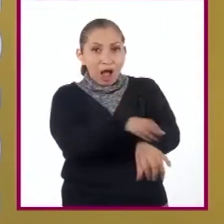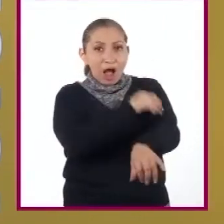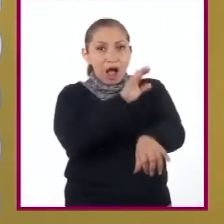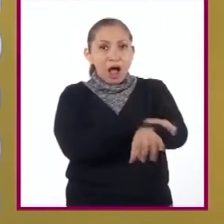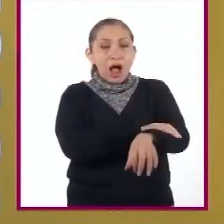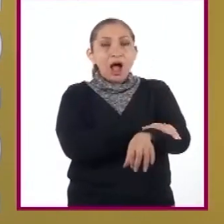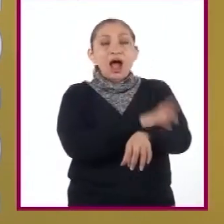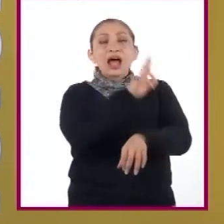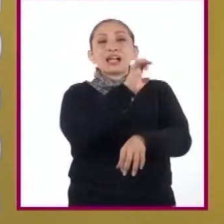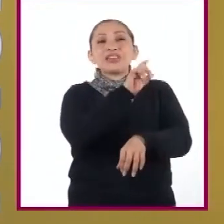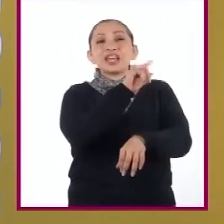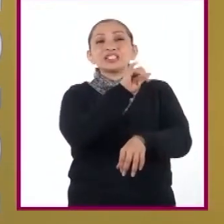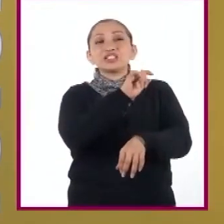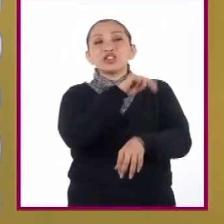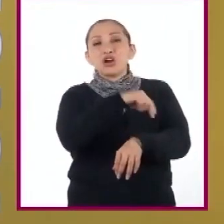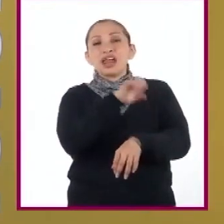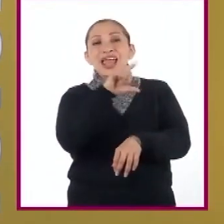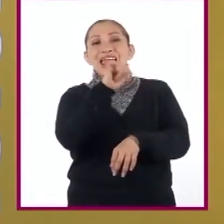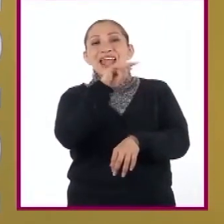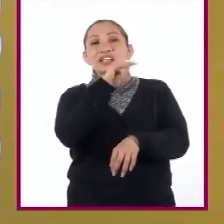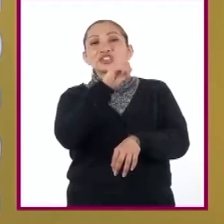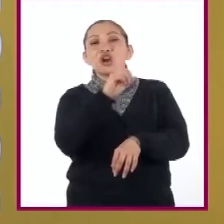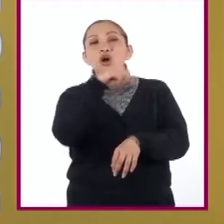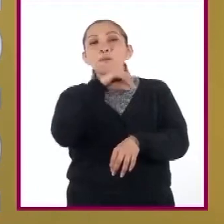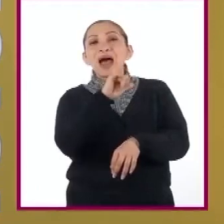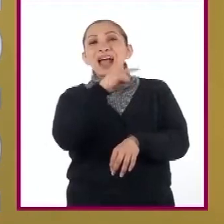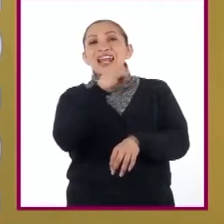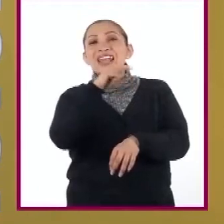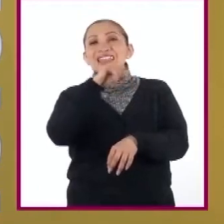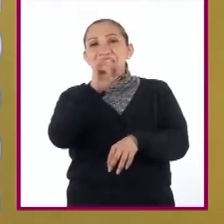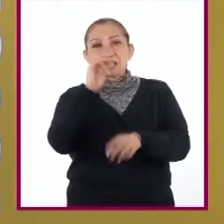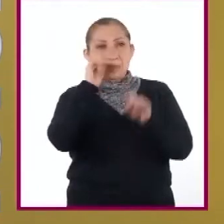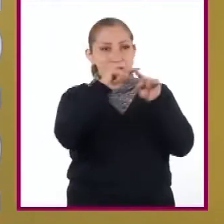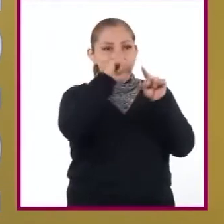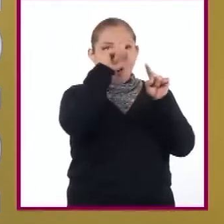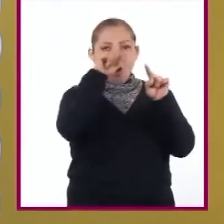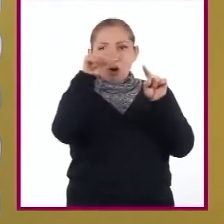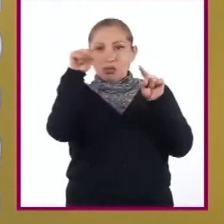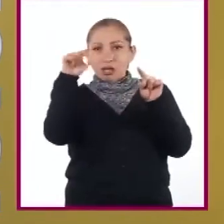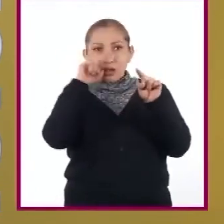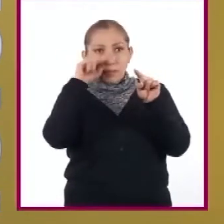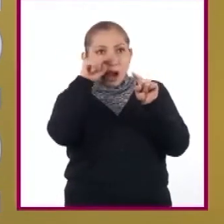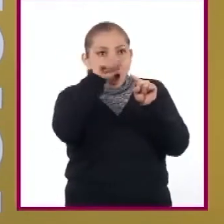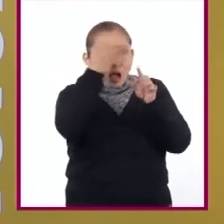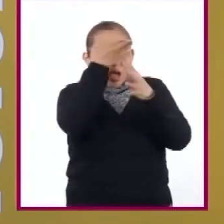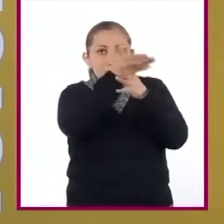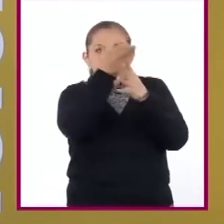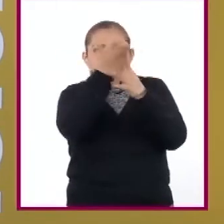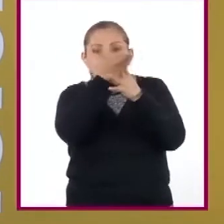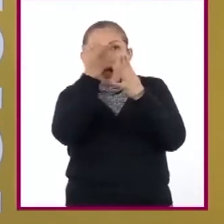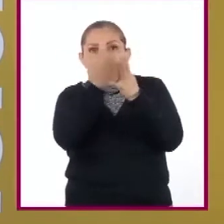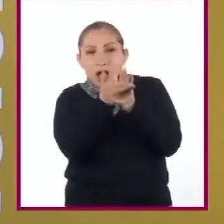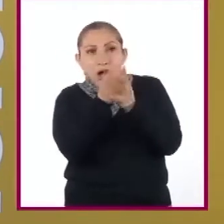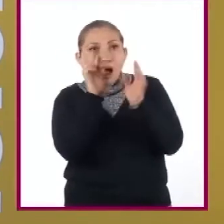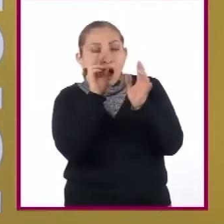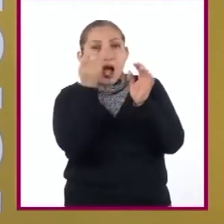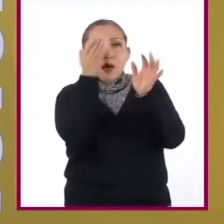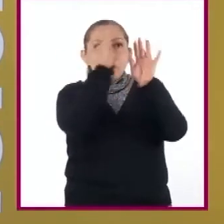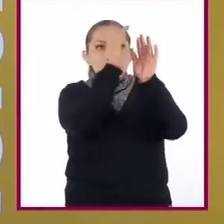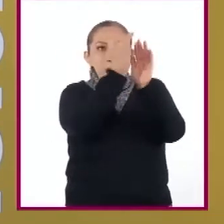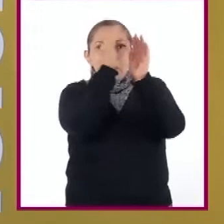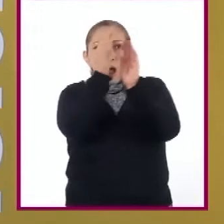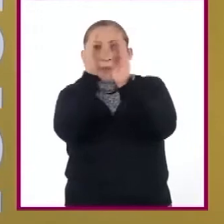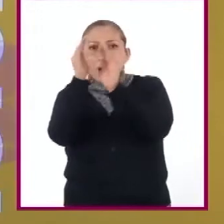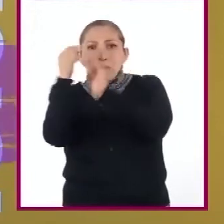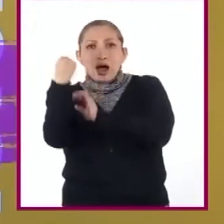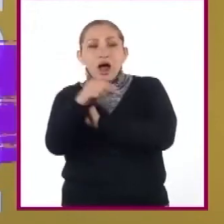electromagnética, que hasta entonces se había manejado como formada por ondas continuas, está también cuantizada, formada por paquetes